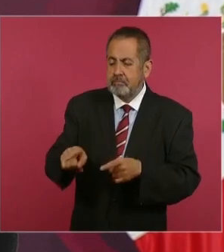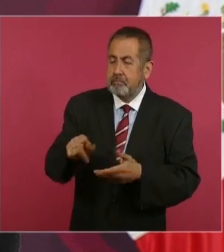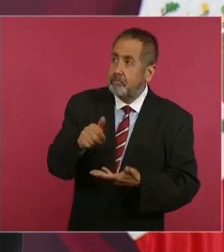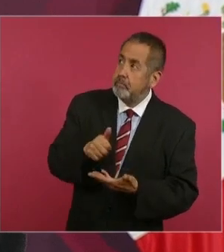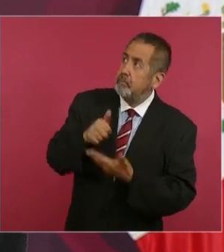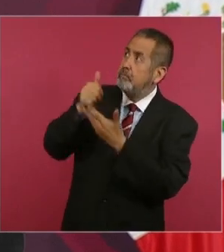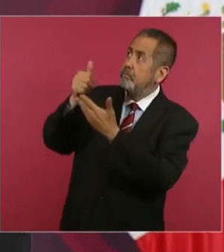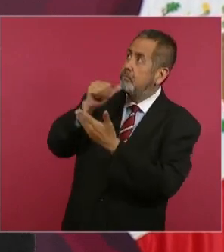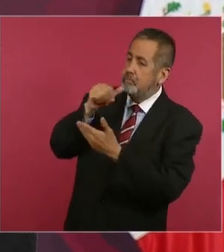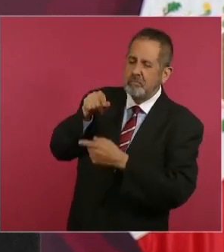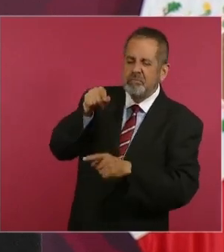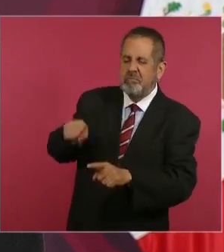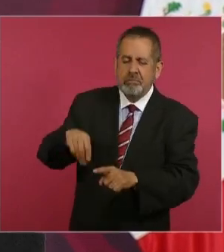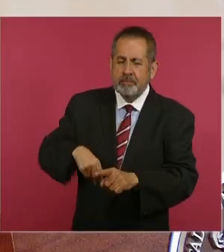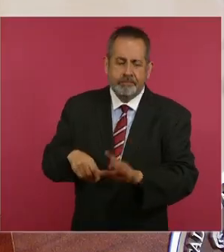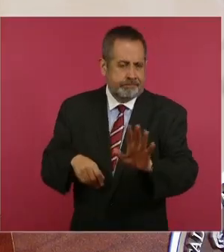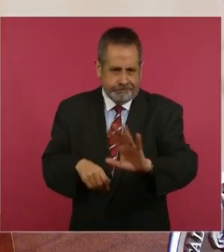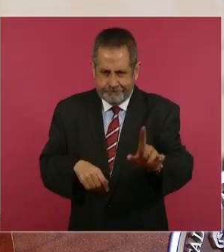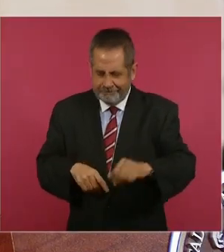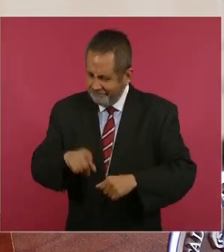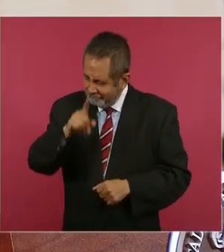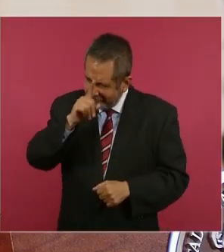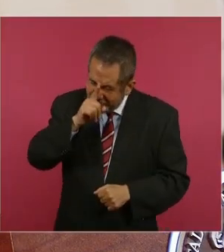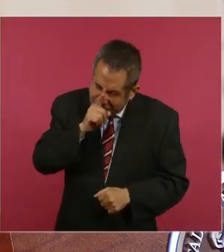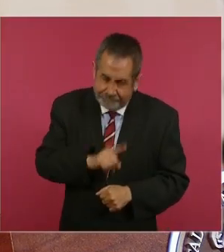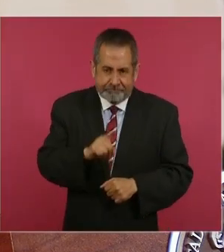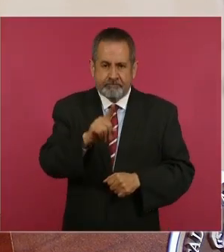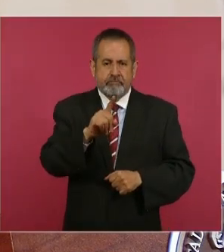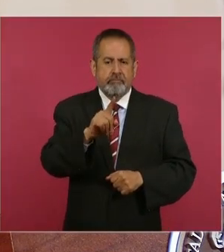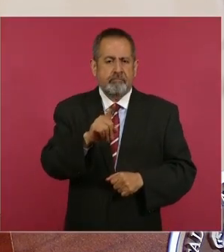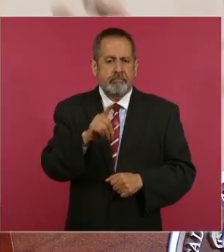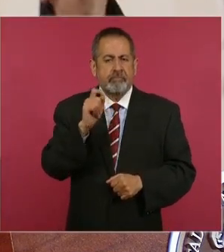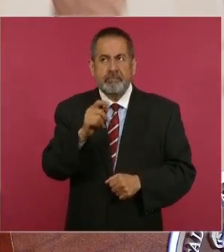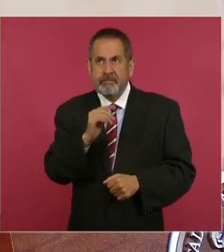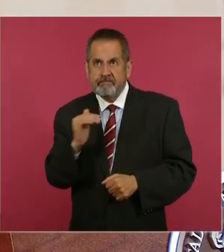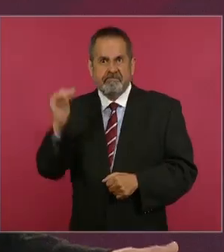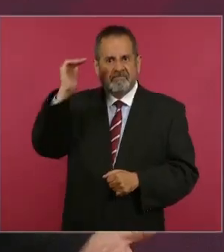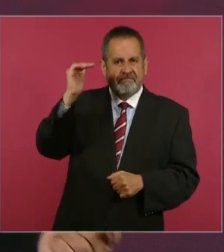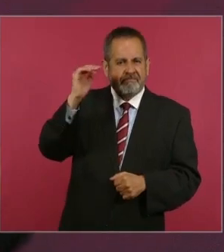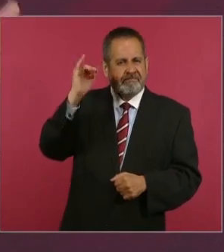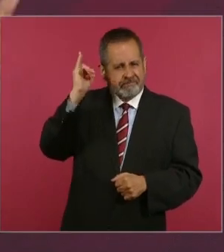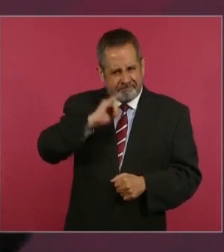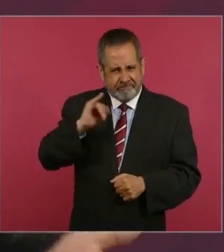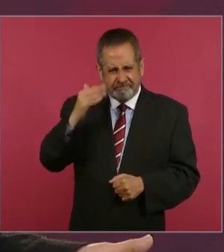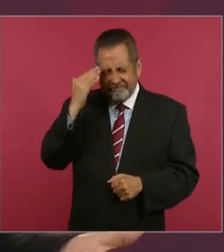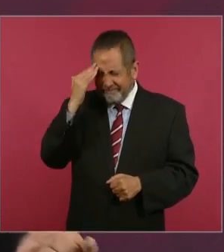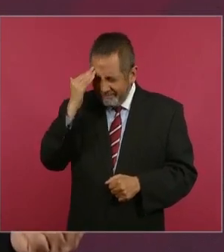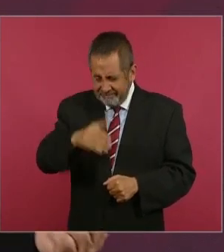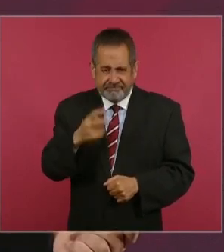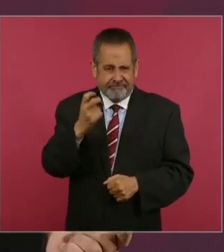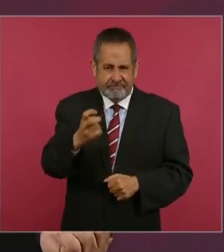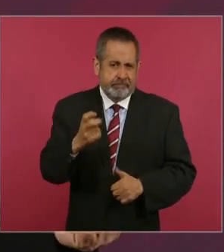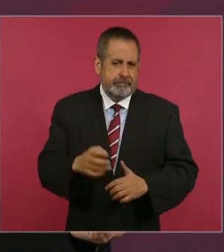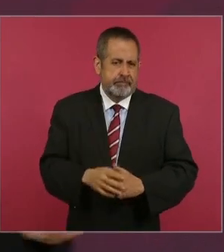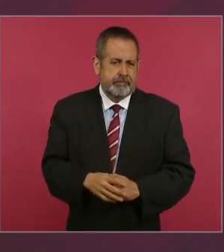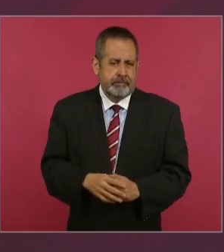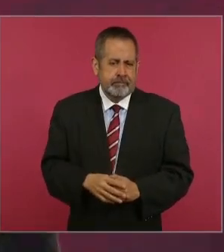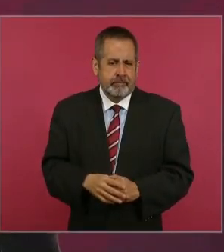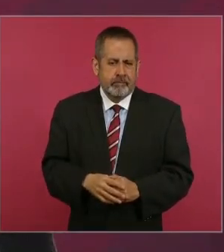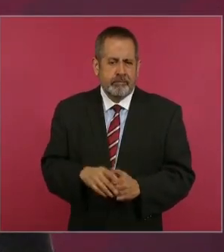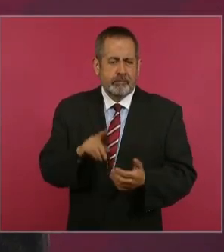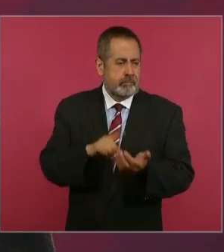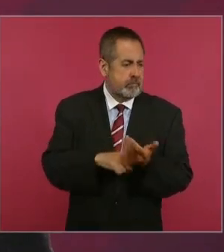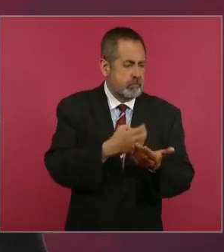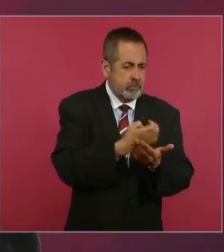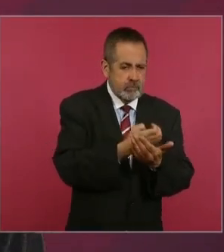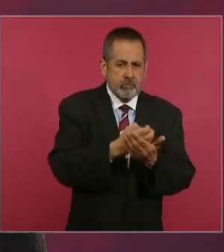ayudan nada mentira es un sistema en lo económico